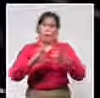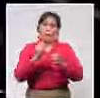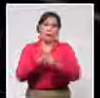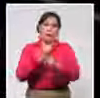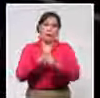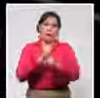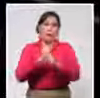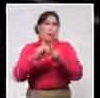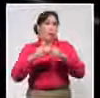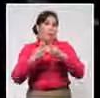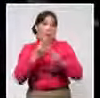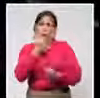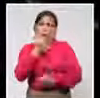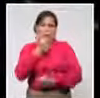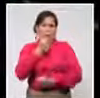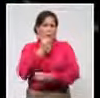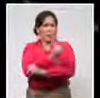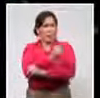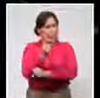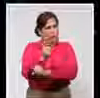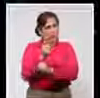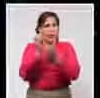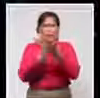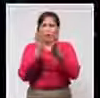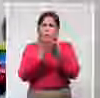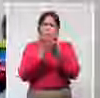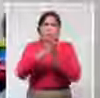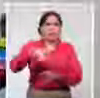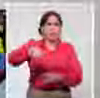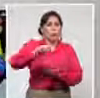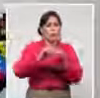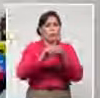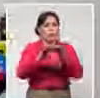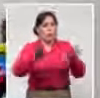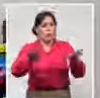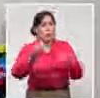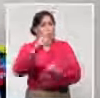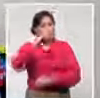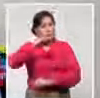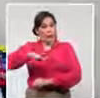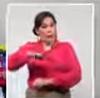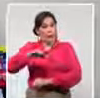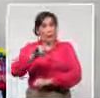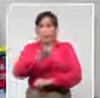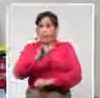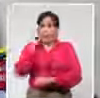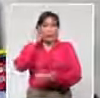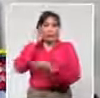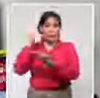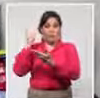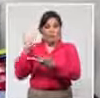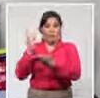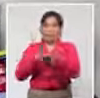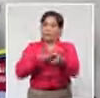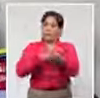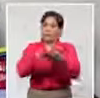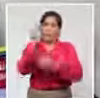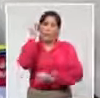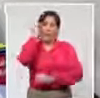Aún así, la educación busca las vías para llegar a todos, para que pequeños como Angélica María continúen su